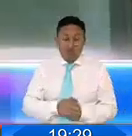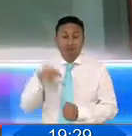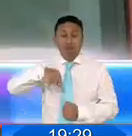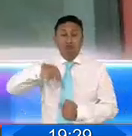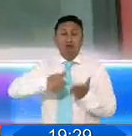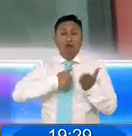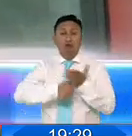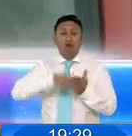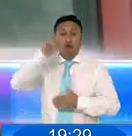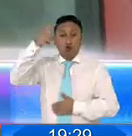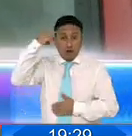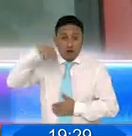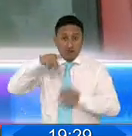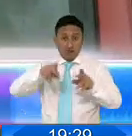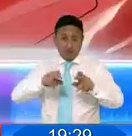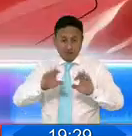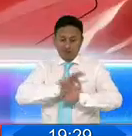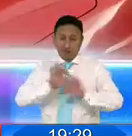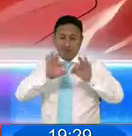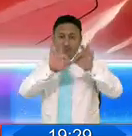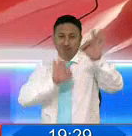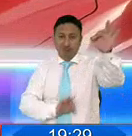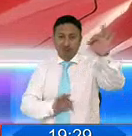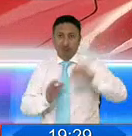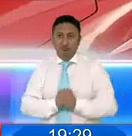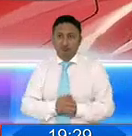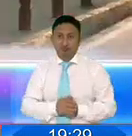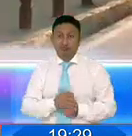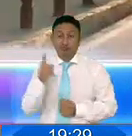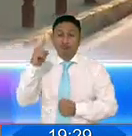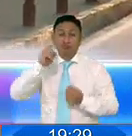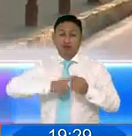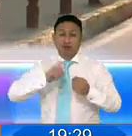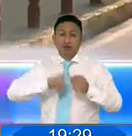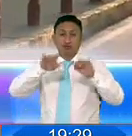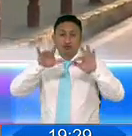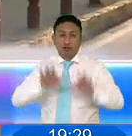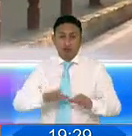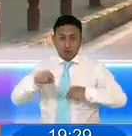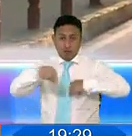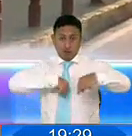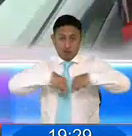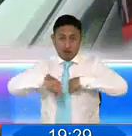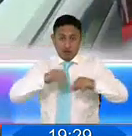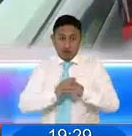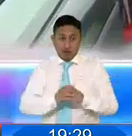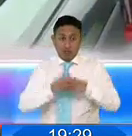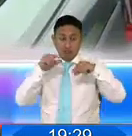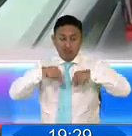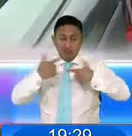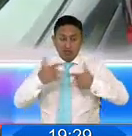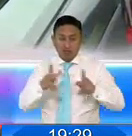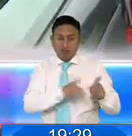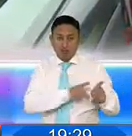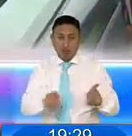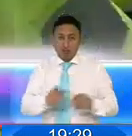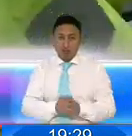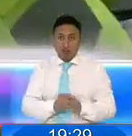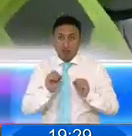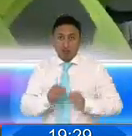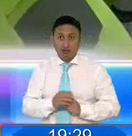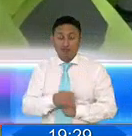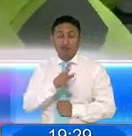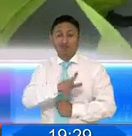por el Ministerio de Gobierno no tendrán validez. En el caso de Quito, la Secretaría de Movilidad tiene listo un plan en el que